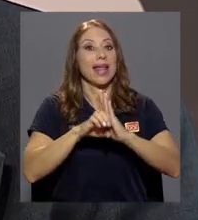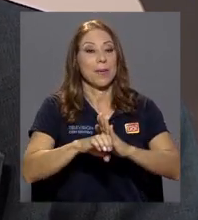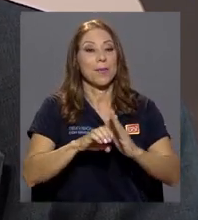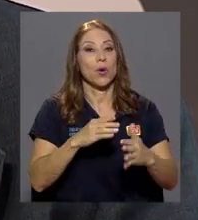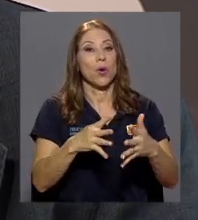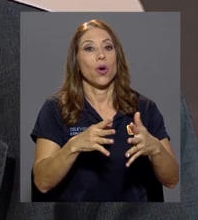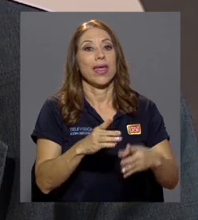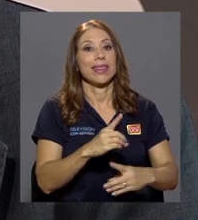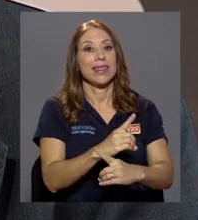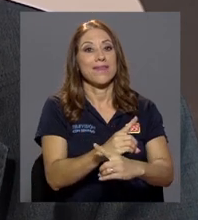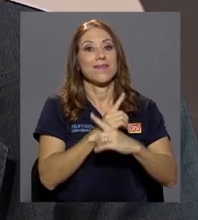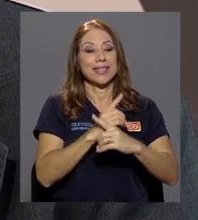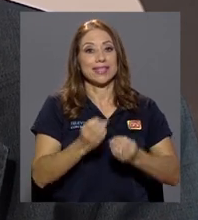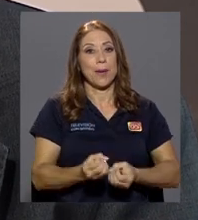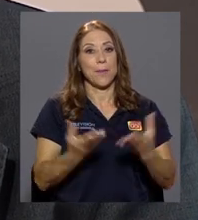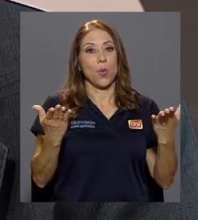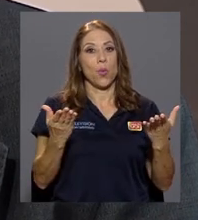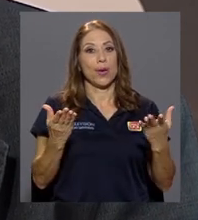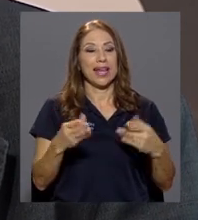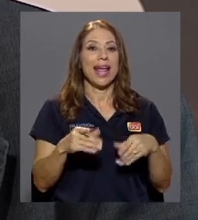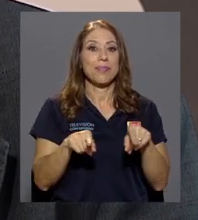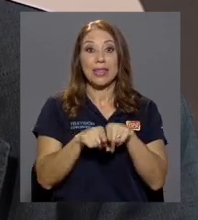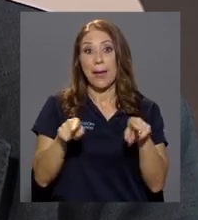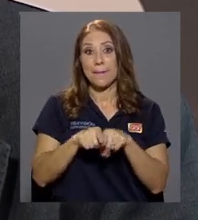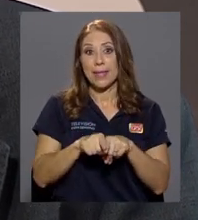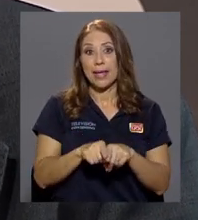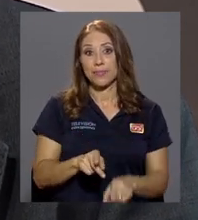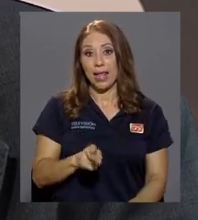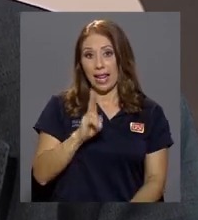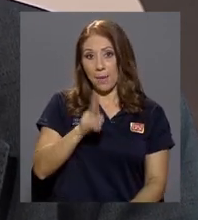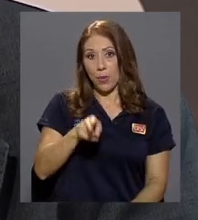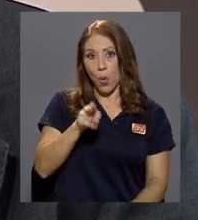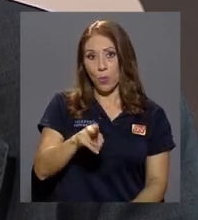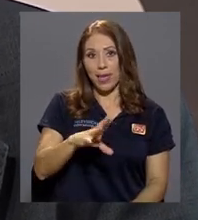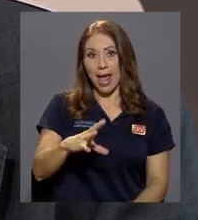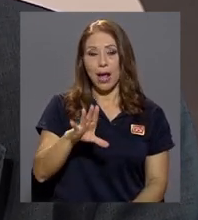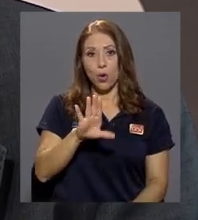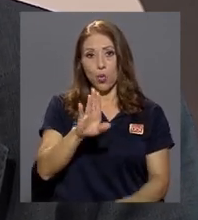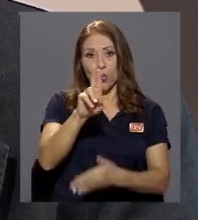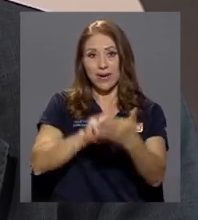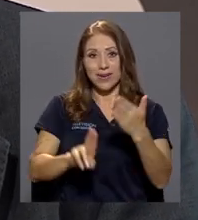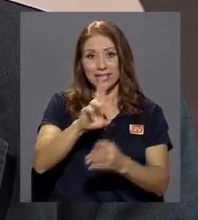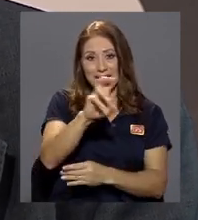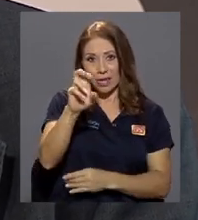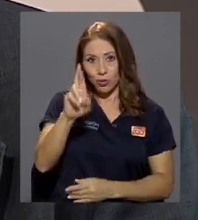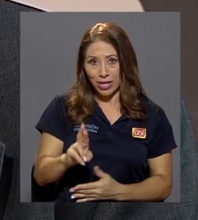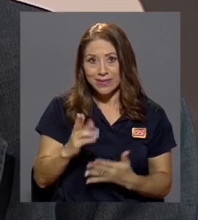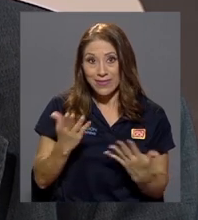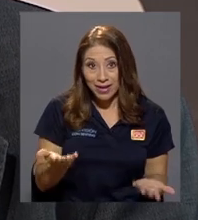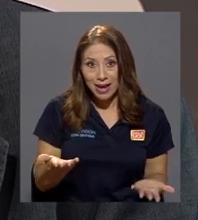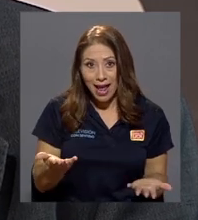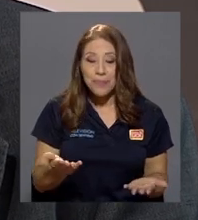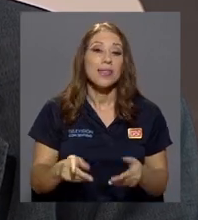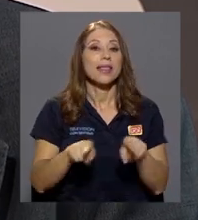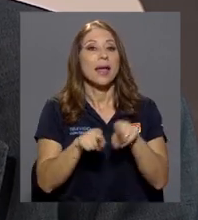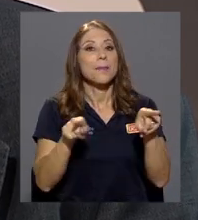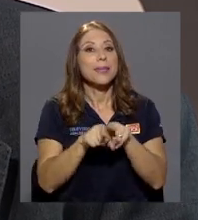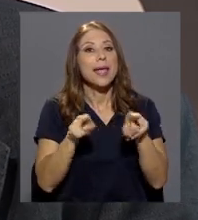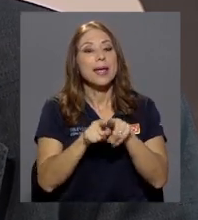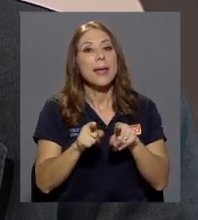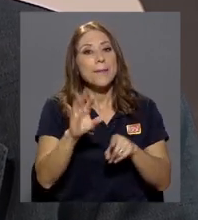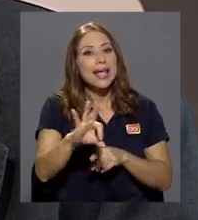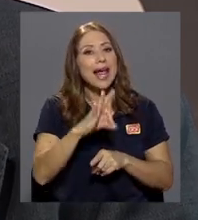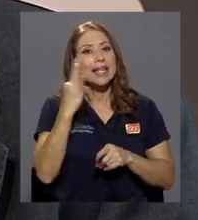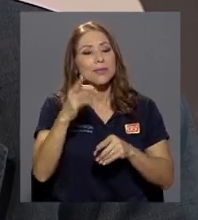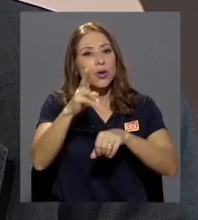pública fundamentalmente la propia universidad de costa rica por cierto el mecanismo nacional